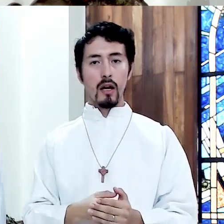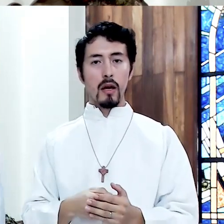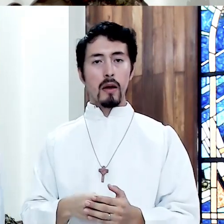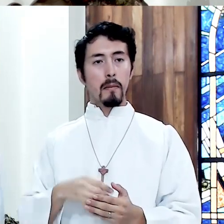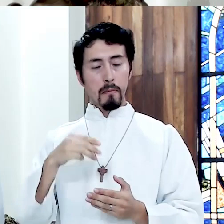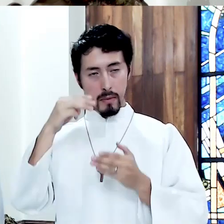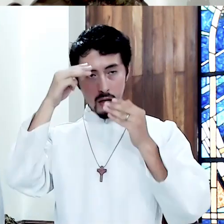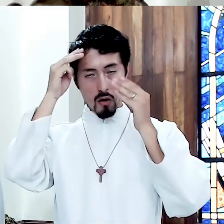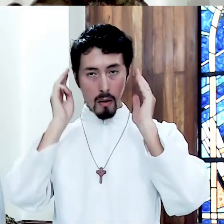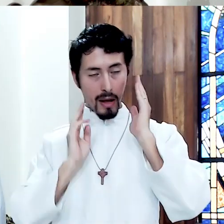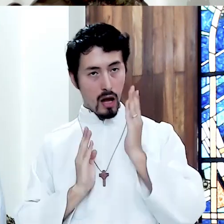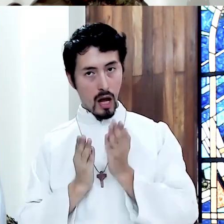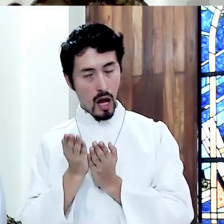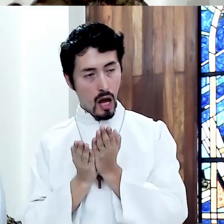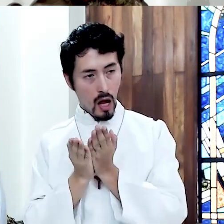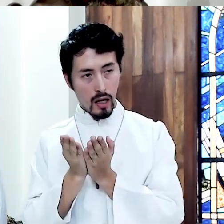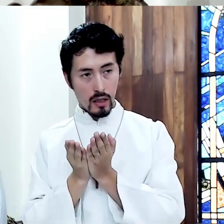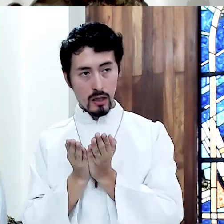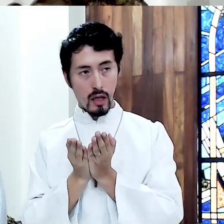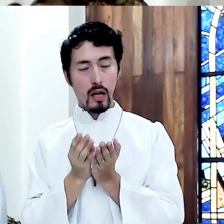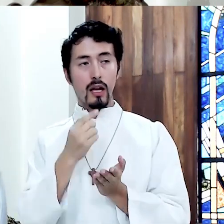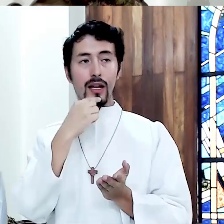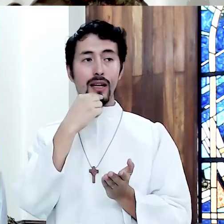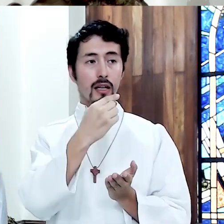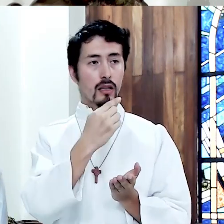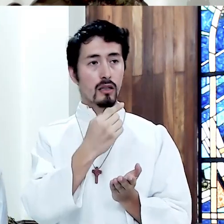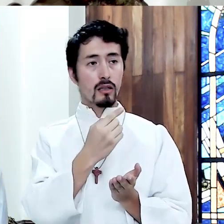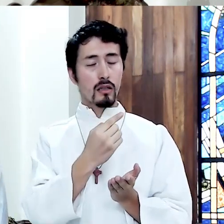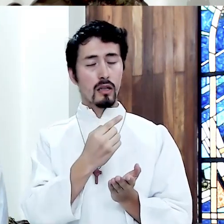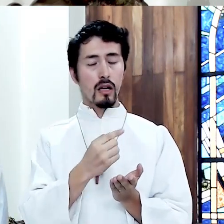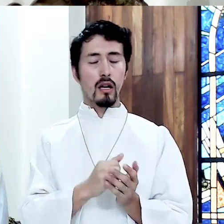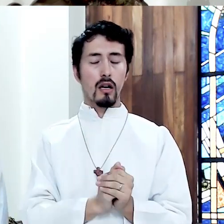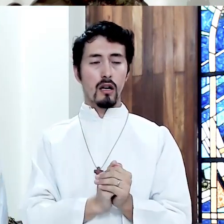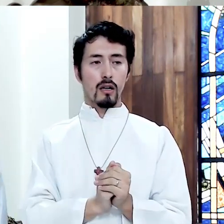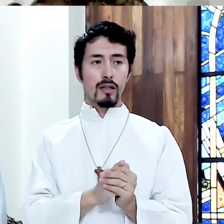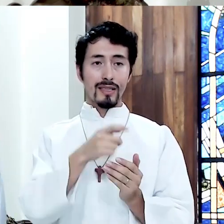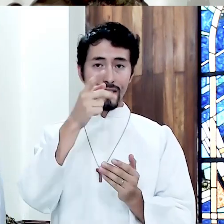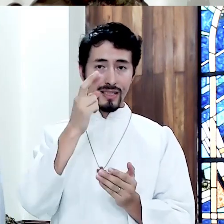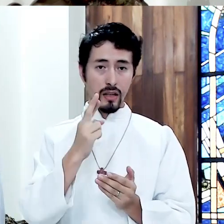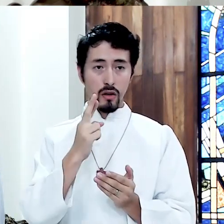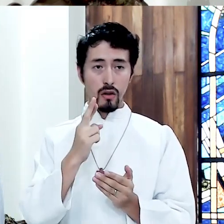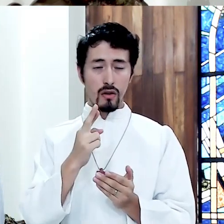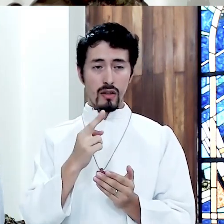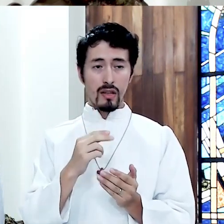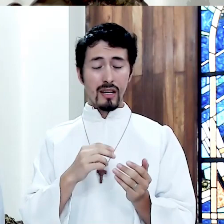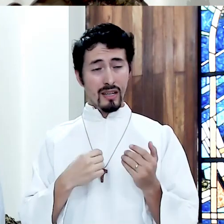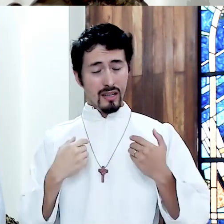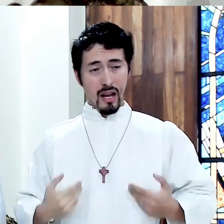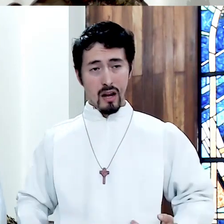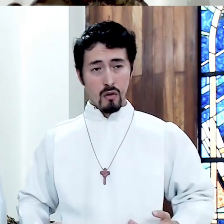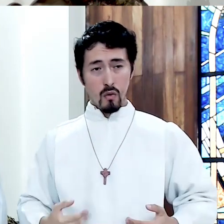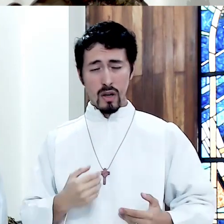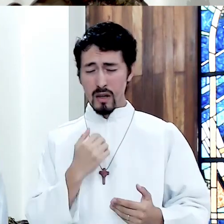hermana del que había muerto, le replicó, Señor, ya huele mal, porque lleva